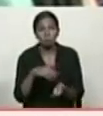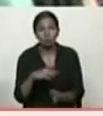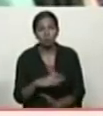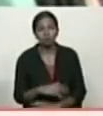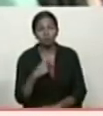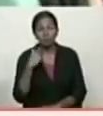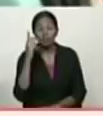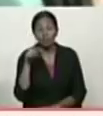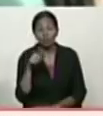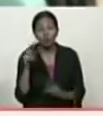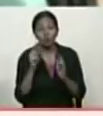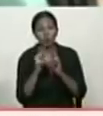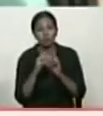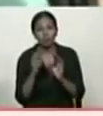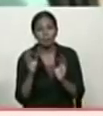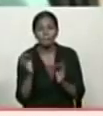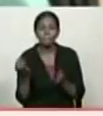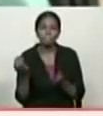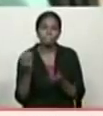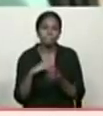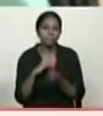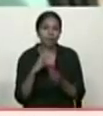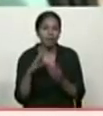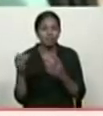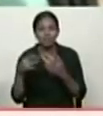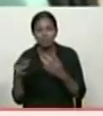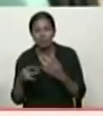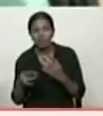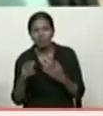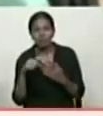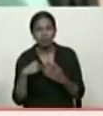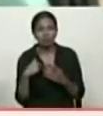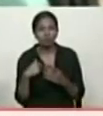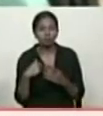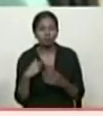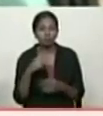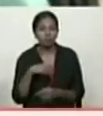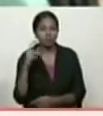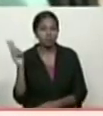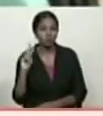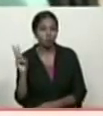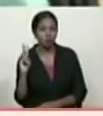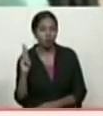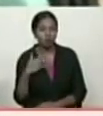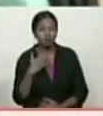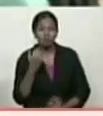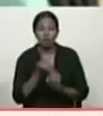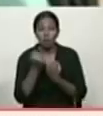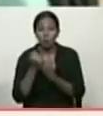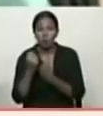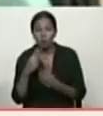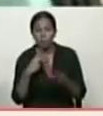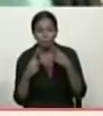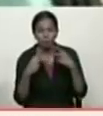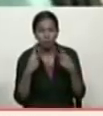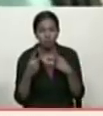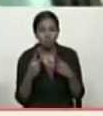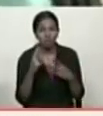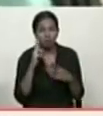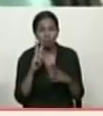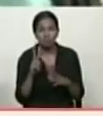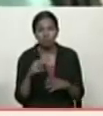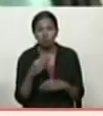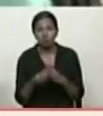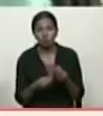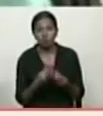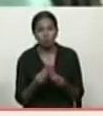un poco más detalles de esta gira para Venezuela, que además de estos respaldos políticos, si esta gira también tuvo más aperturas en